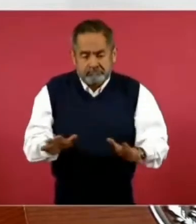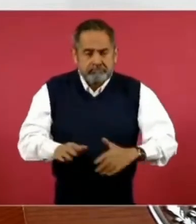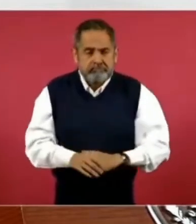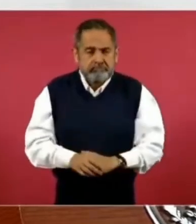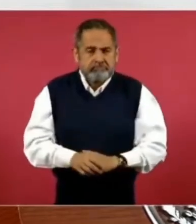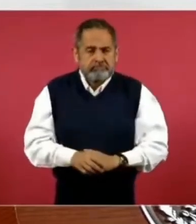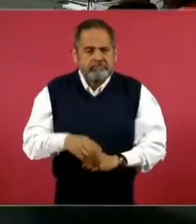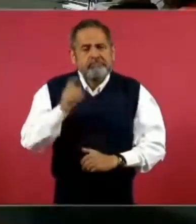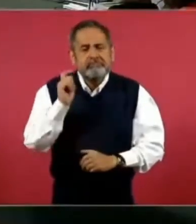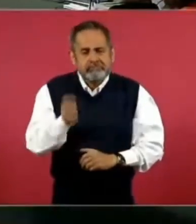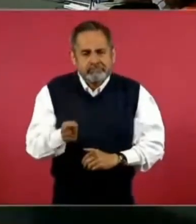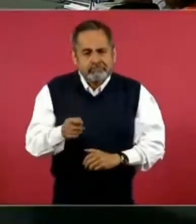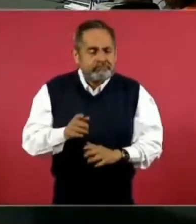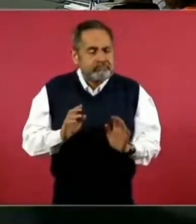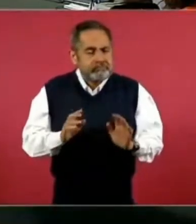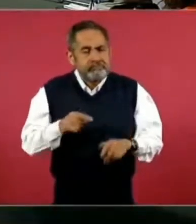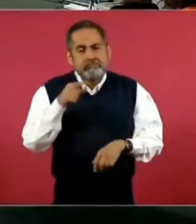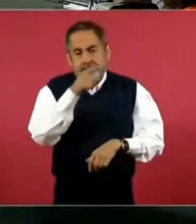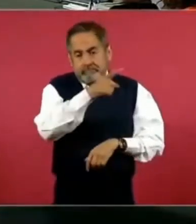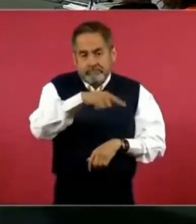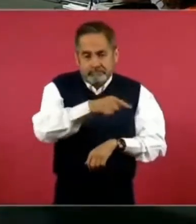Esto significa que ellos están